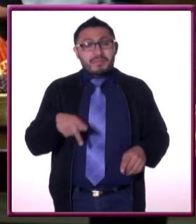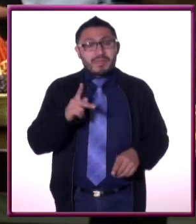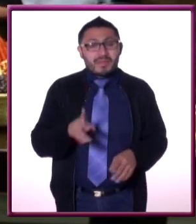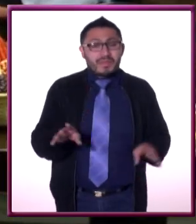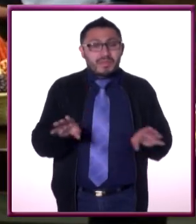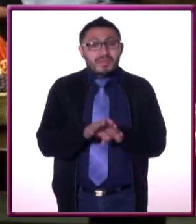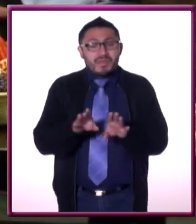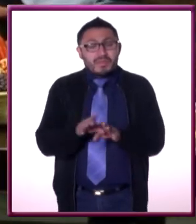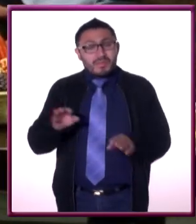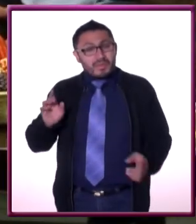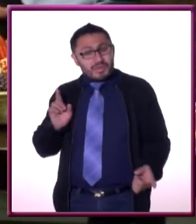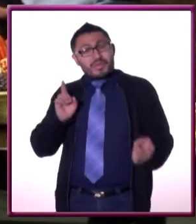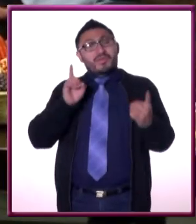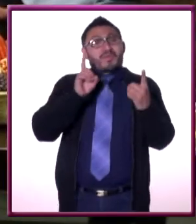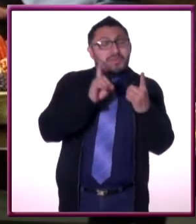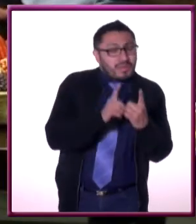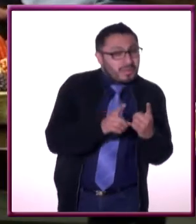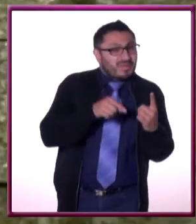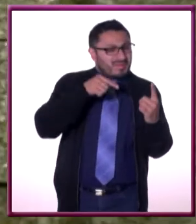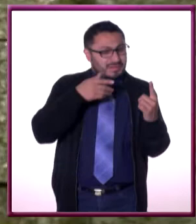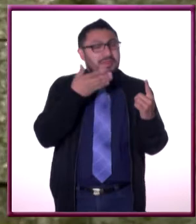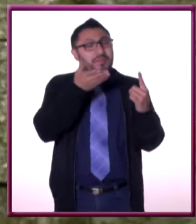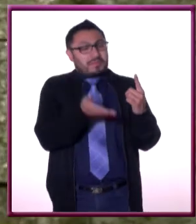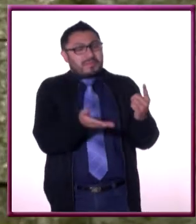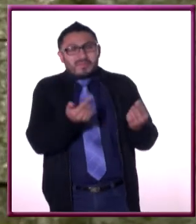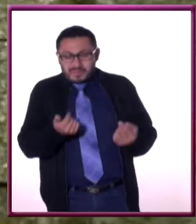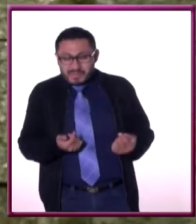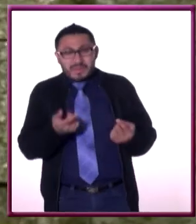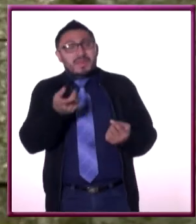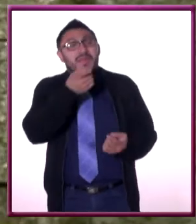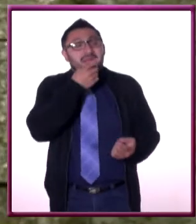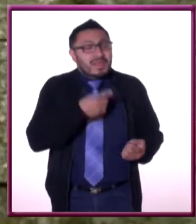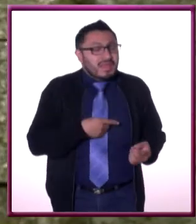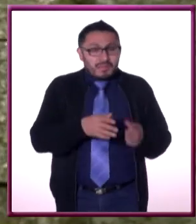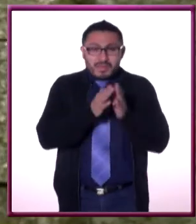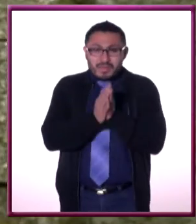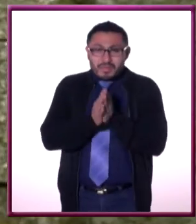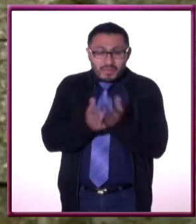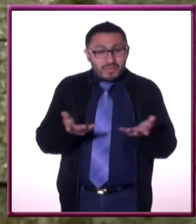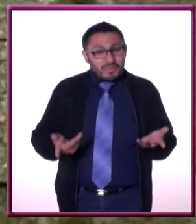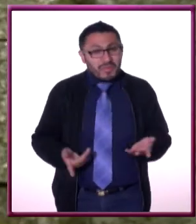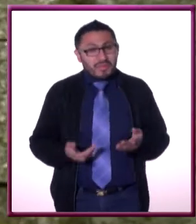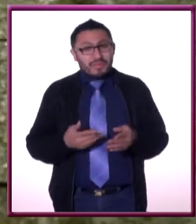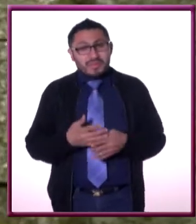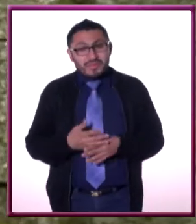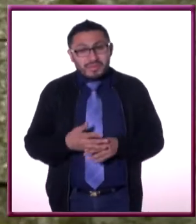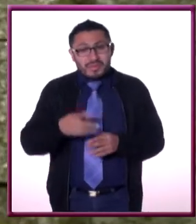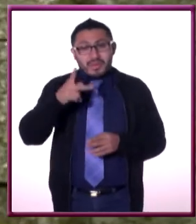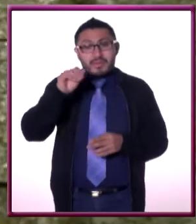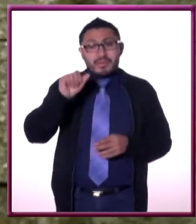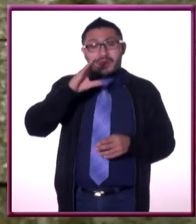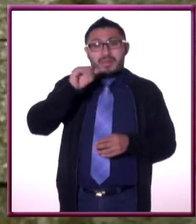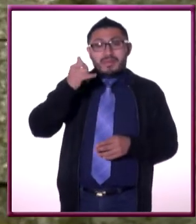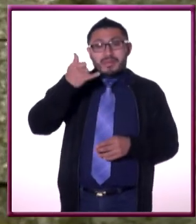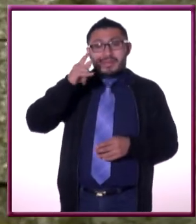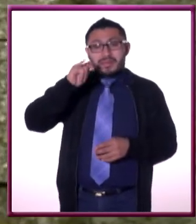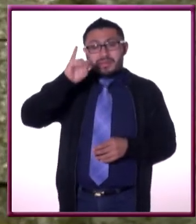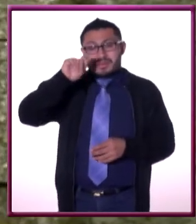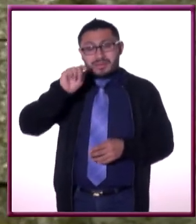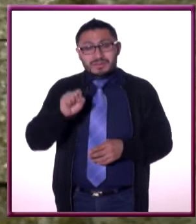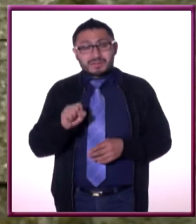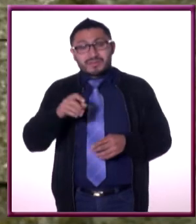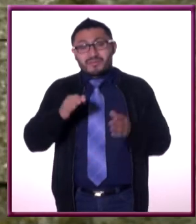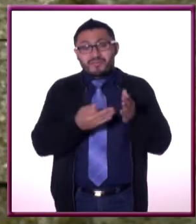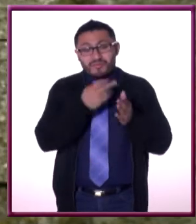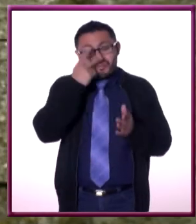como acercarnos al marchante e incluso pedirlos, ¿no? Me puede traer, no sé, unas pacallitas, ¿no? Unas